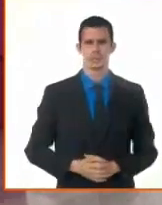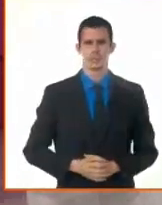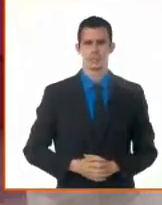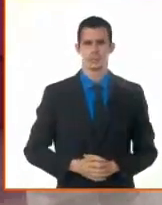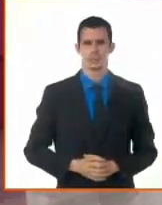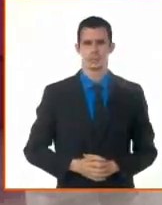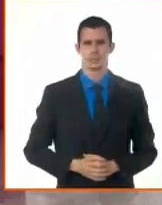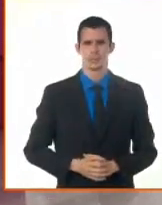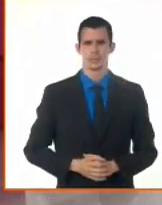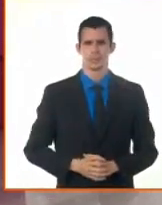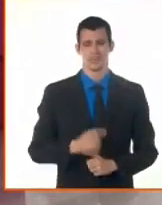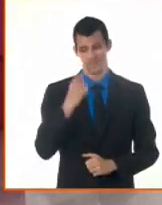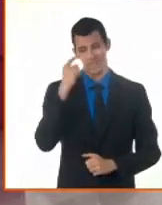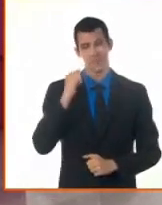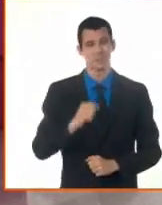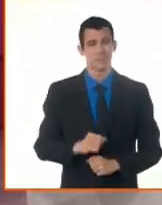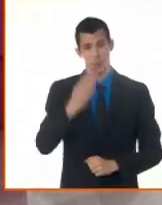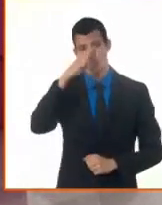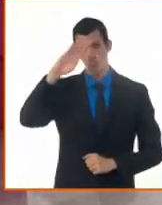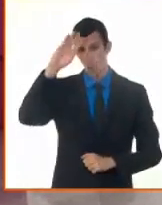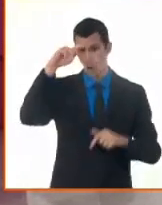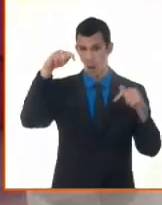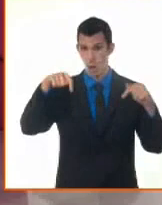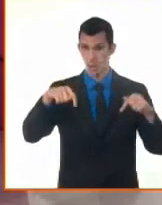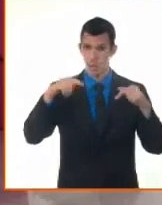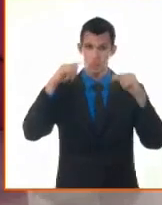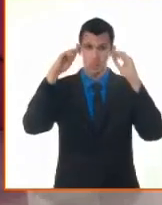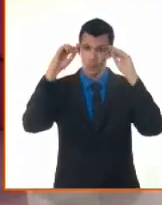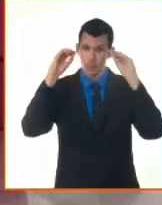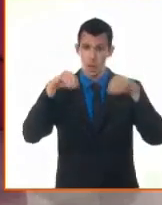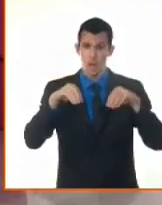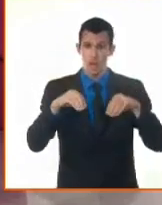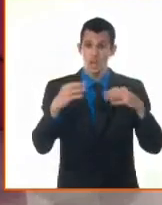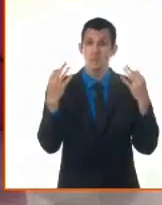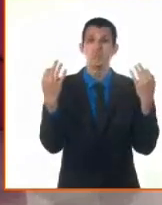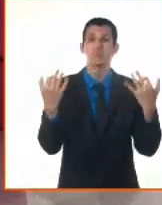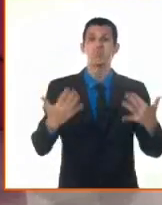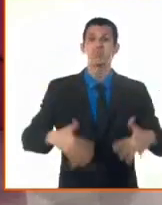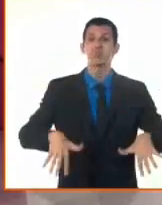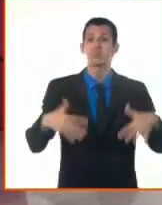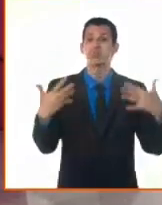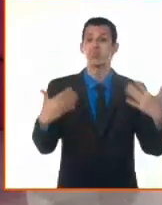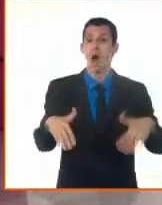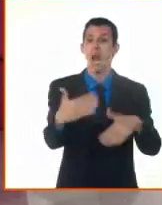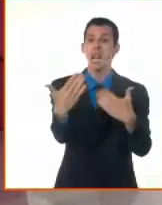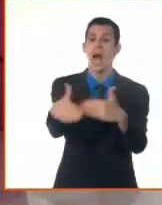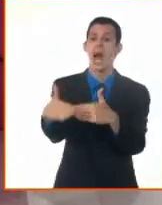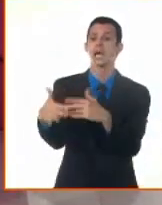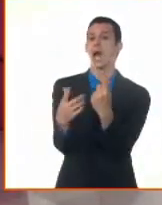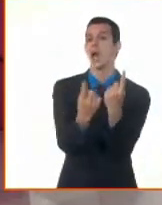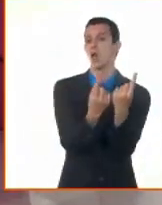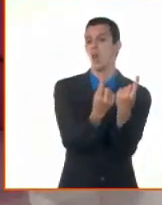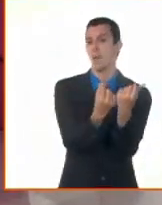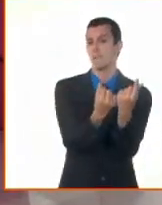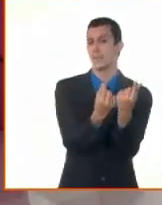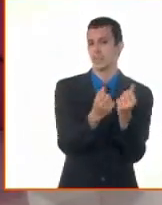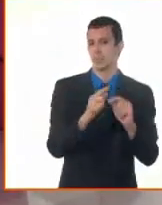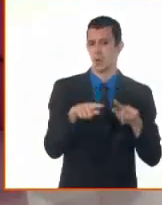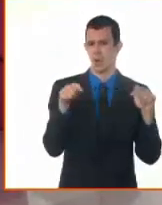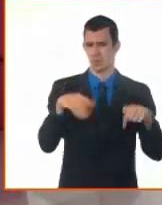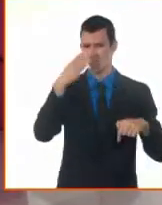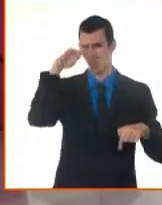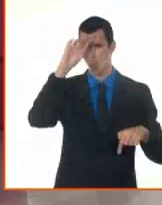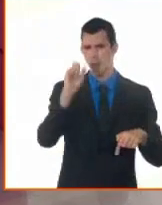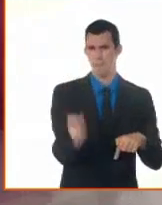es un problema que aqueja todo el mundo en la en la actualidad en América Latina por ejemplo comenzó a agudizarse